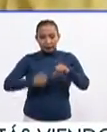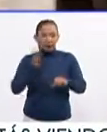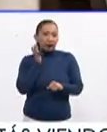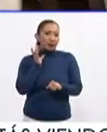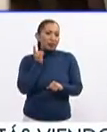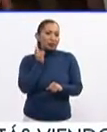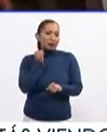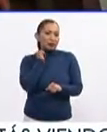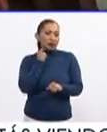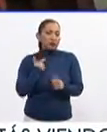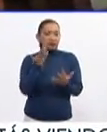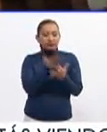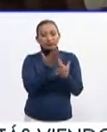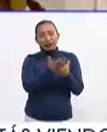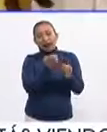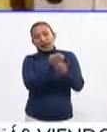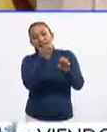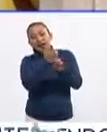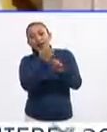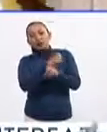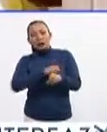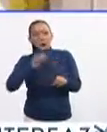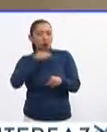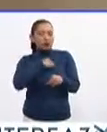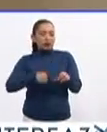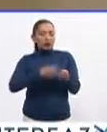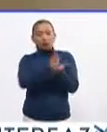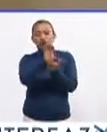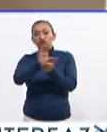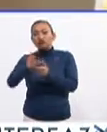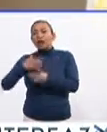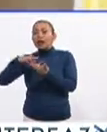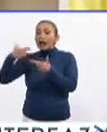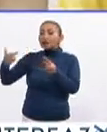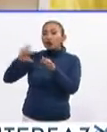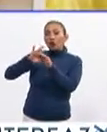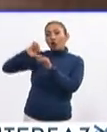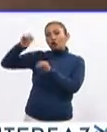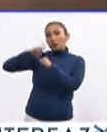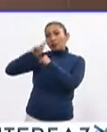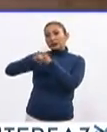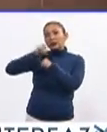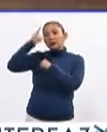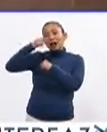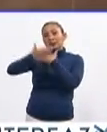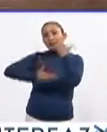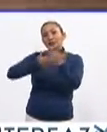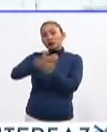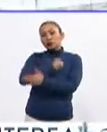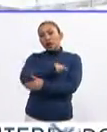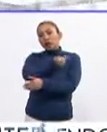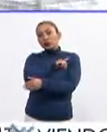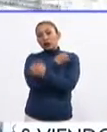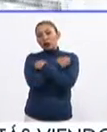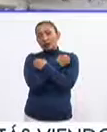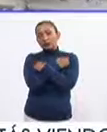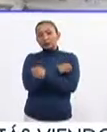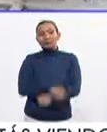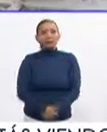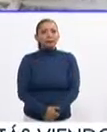legislativas, reparto de recursos a estados y municipios, relaciones con otros países y para proporcionar servicios de salud y